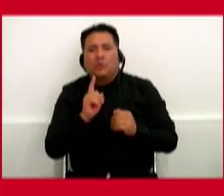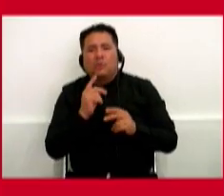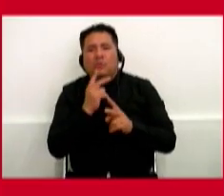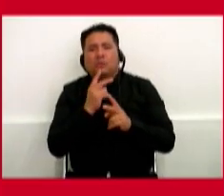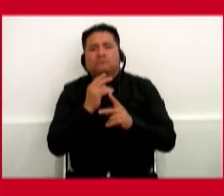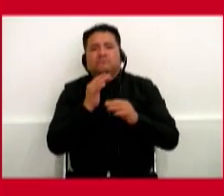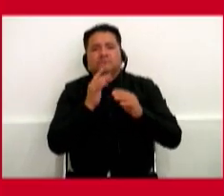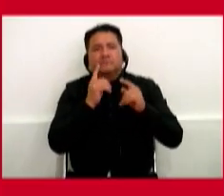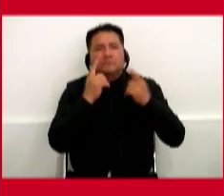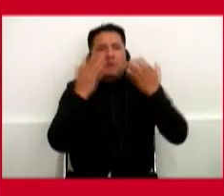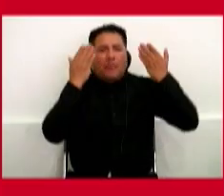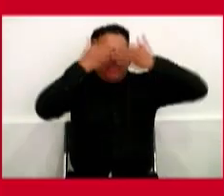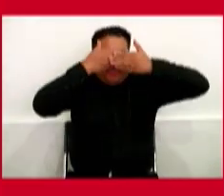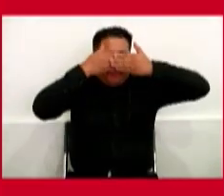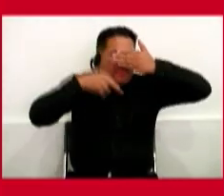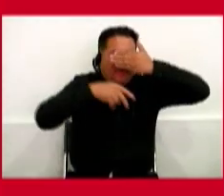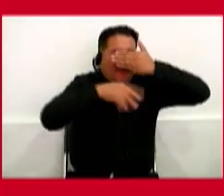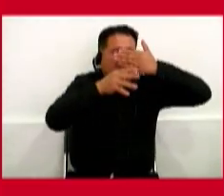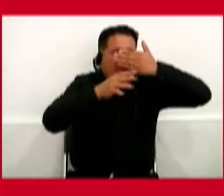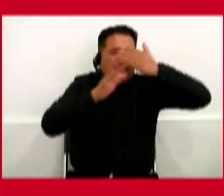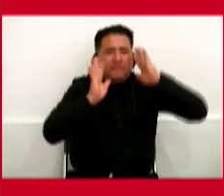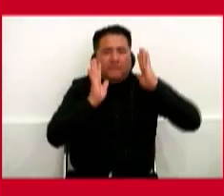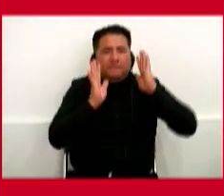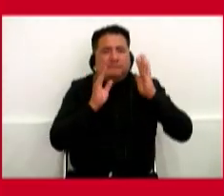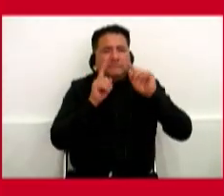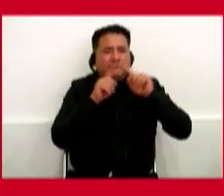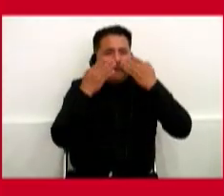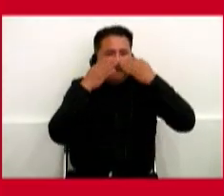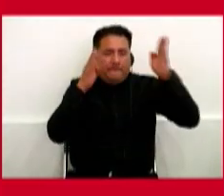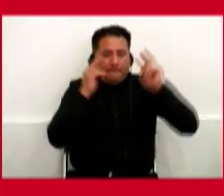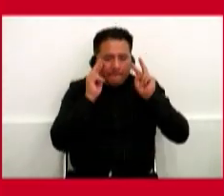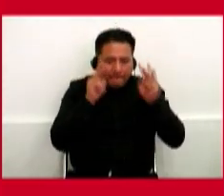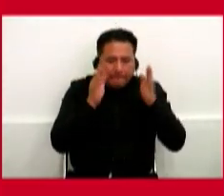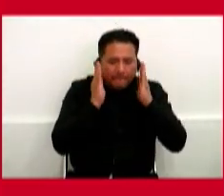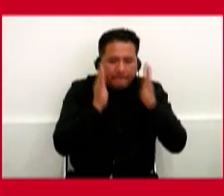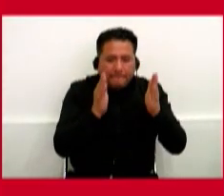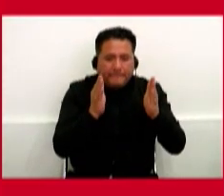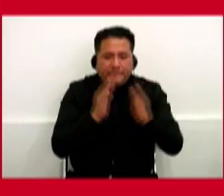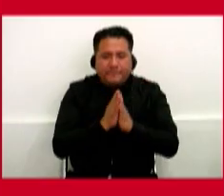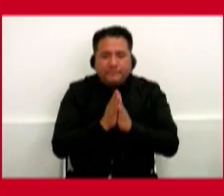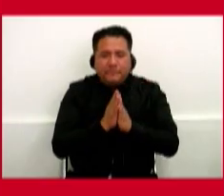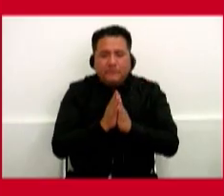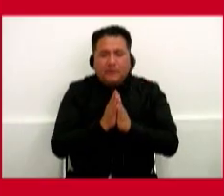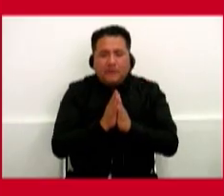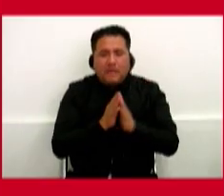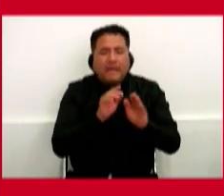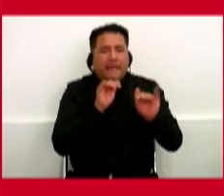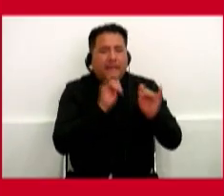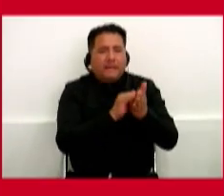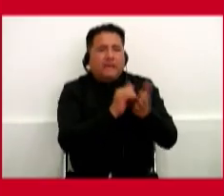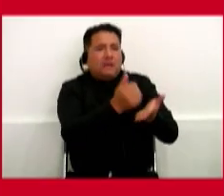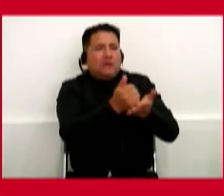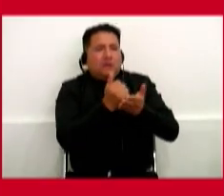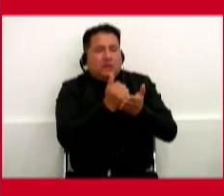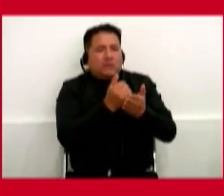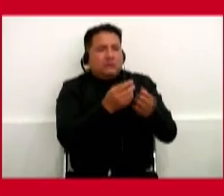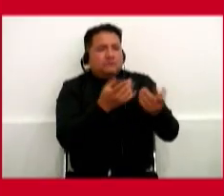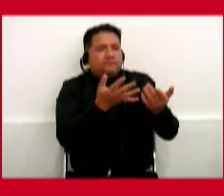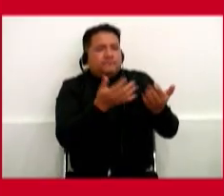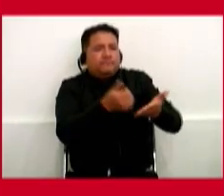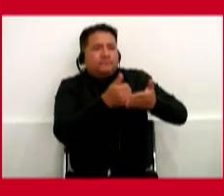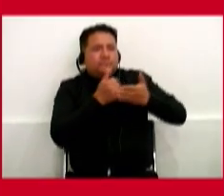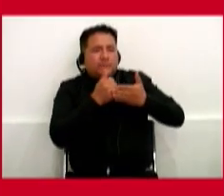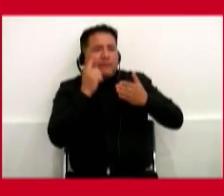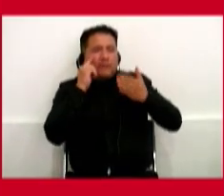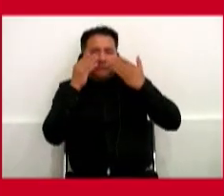tener algunos análisis preliminares con enfoques más simples que por lo menos ya nos esté indicando algún factor de seguridad